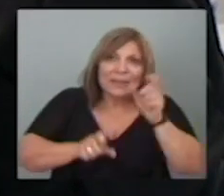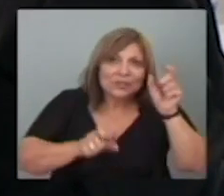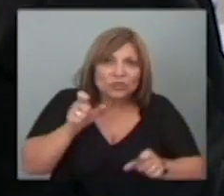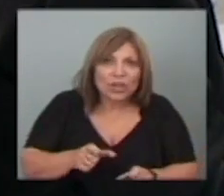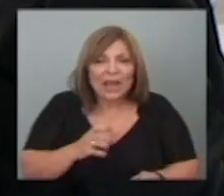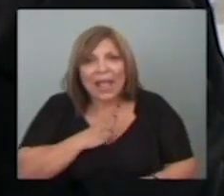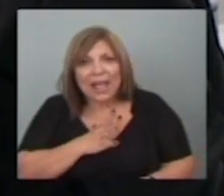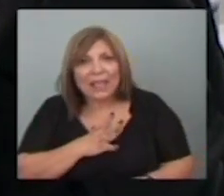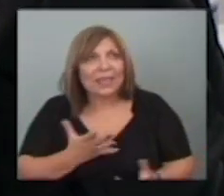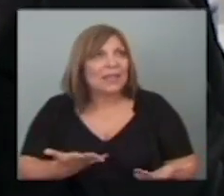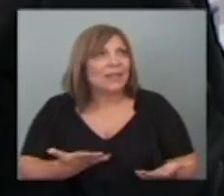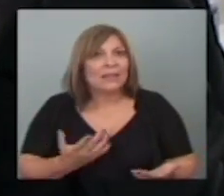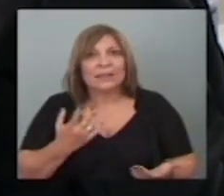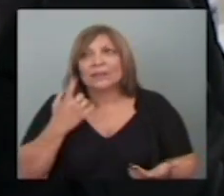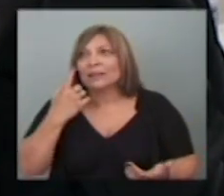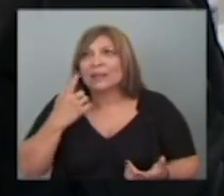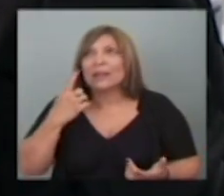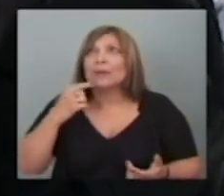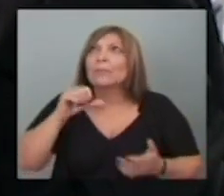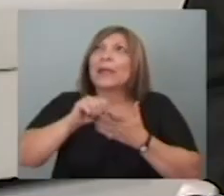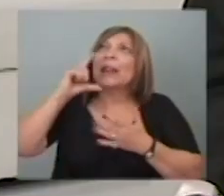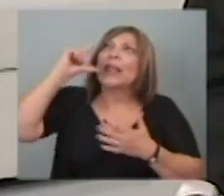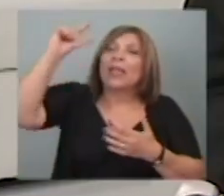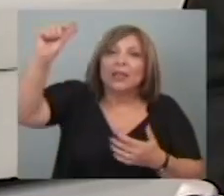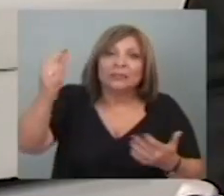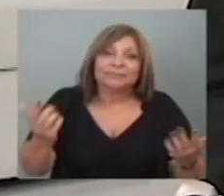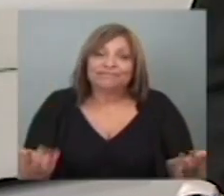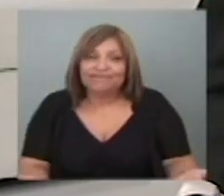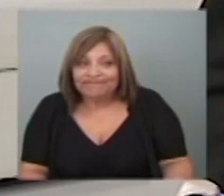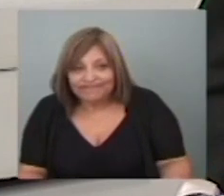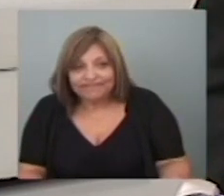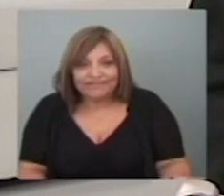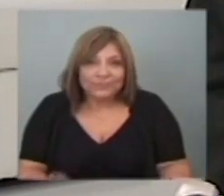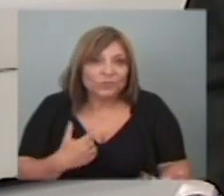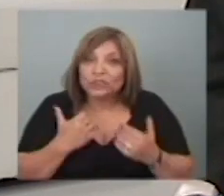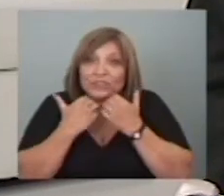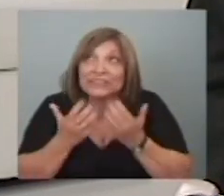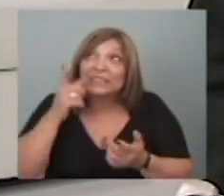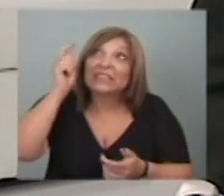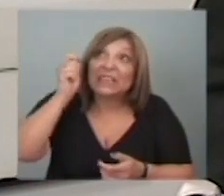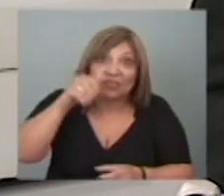sé, en un país ahora lejano? Entonces, yo no sé a quién va a votar